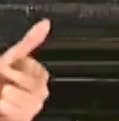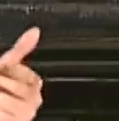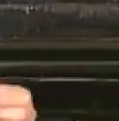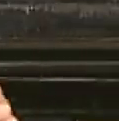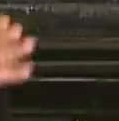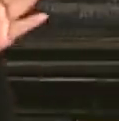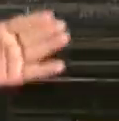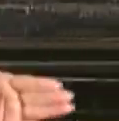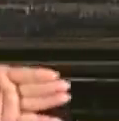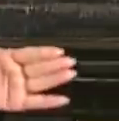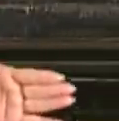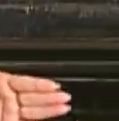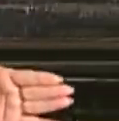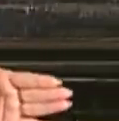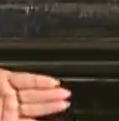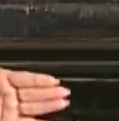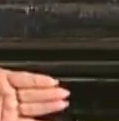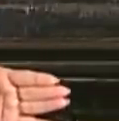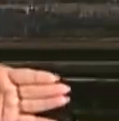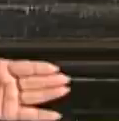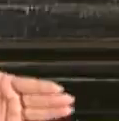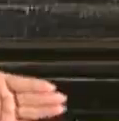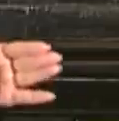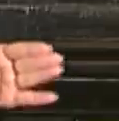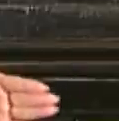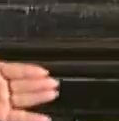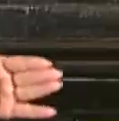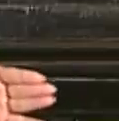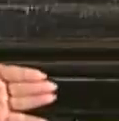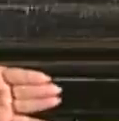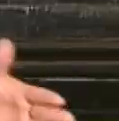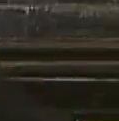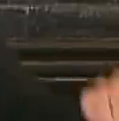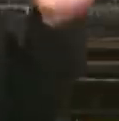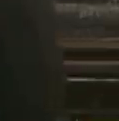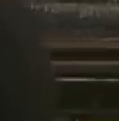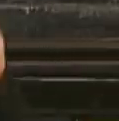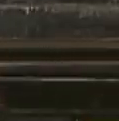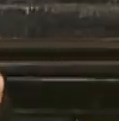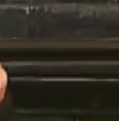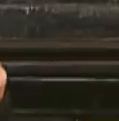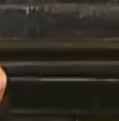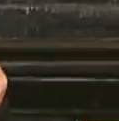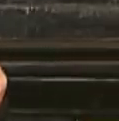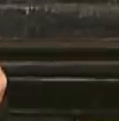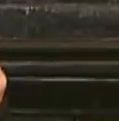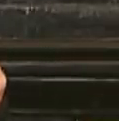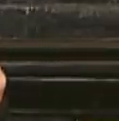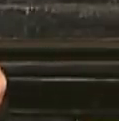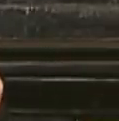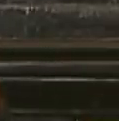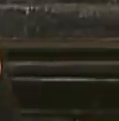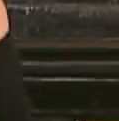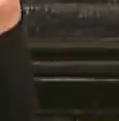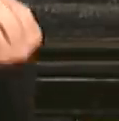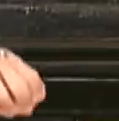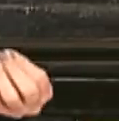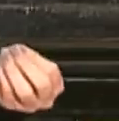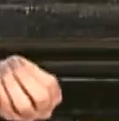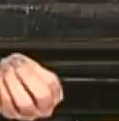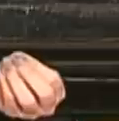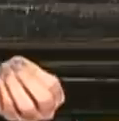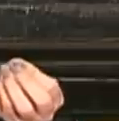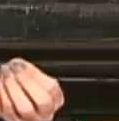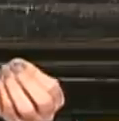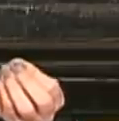Perú, Brasil, naciones vecinas que registran una alta crisis sanitaria y que ha impactado a nuestra nación en el